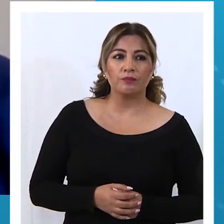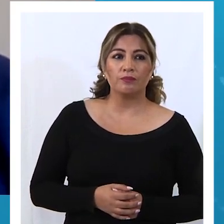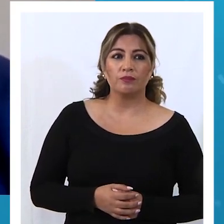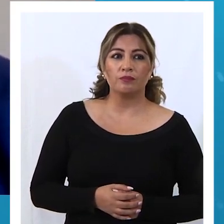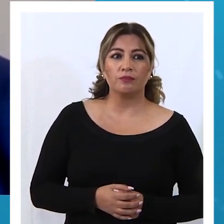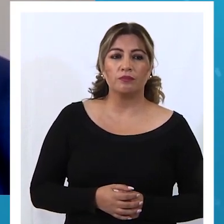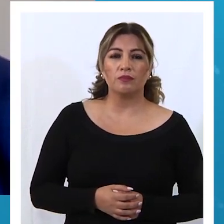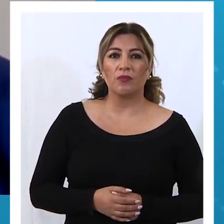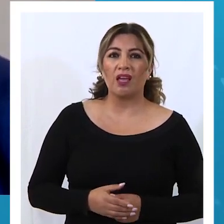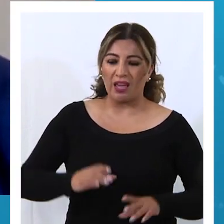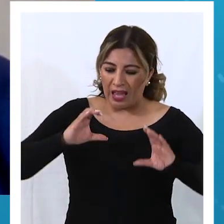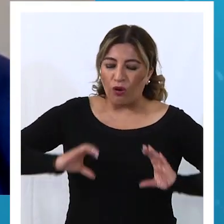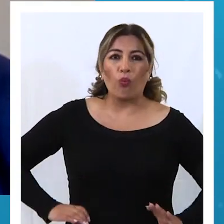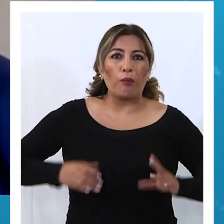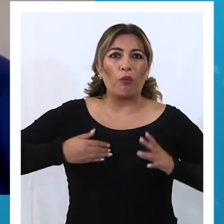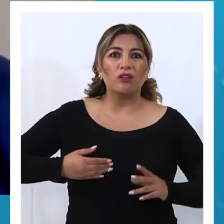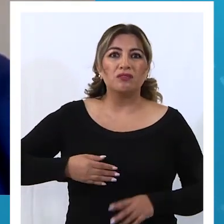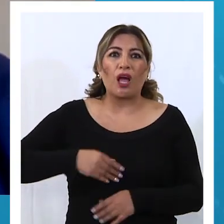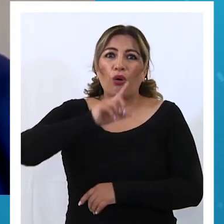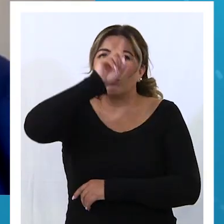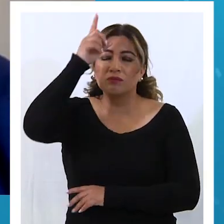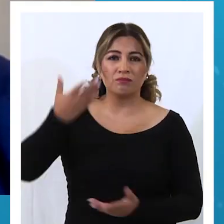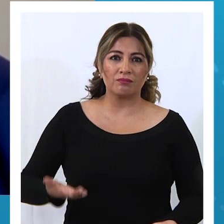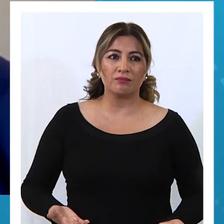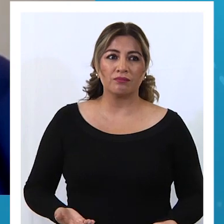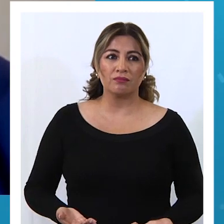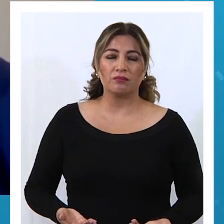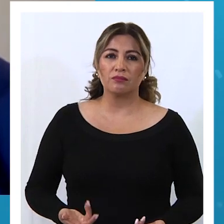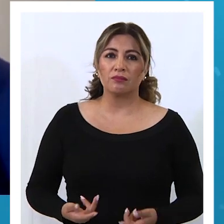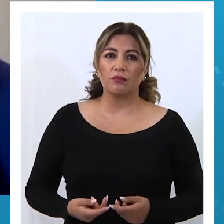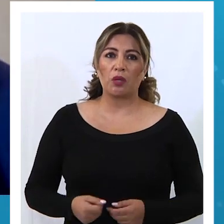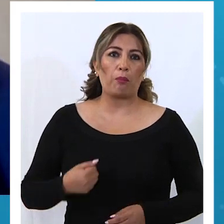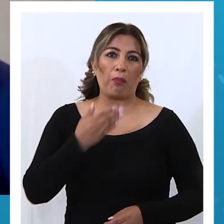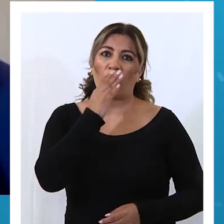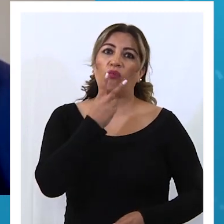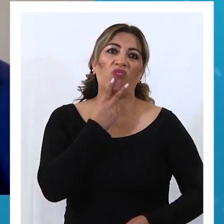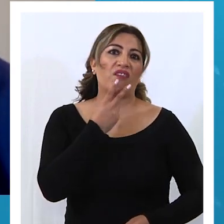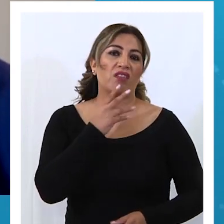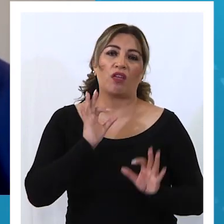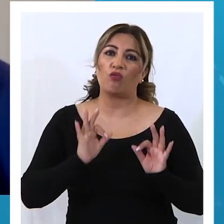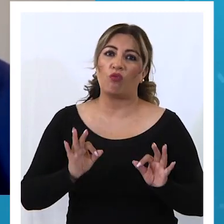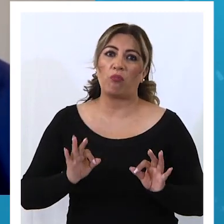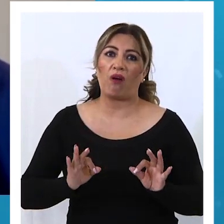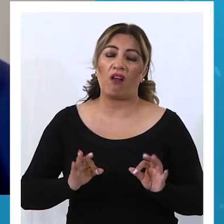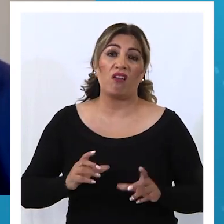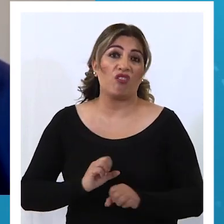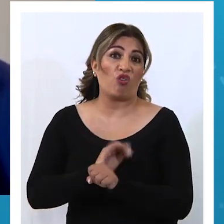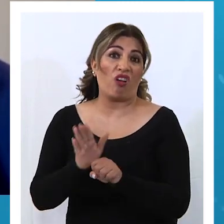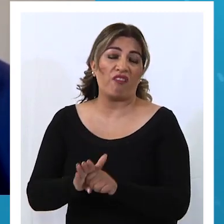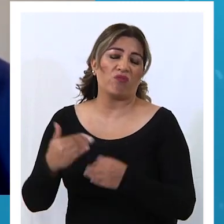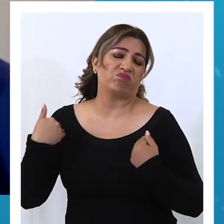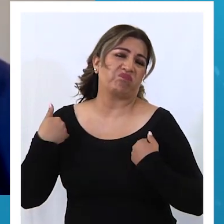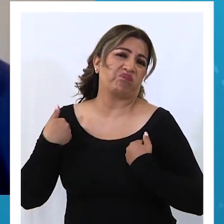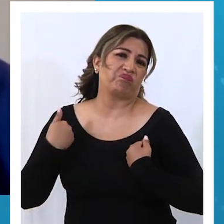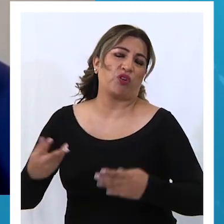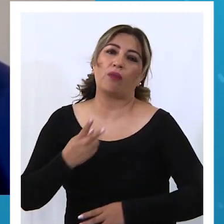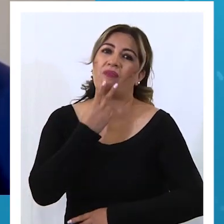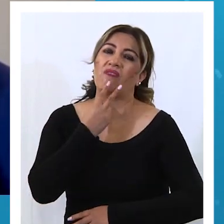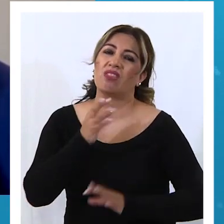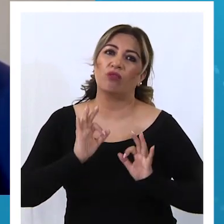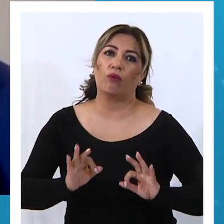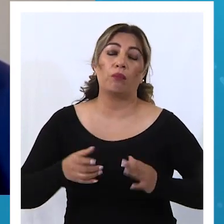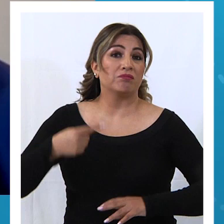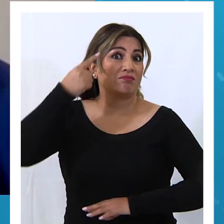que el cuerpo se acostumbre, ¿no es cierto? Que la sociedad se acostumbre y tratar de hacer alguna vida normal a futuro, con el virus presente, sí o no. O sea, ellos también se ponen en